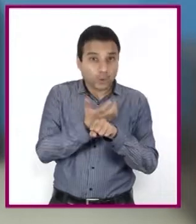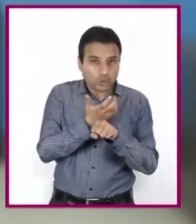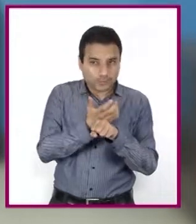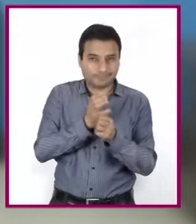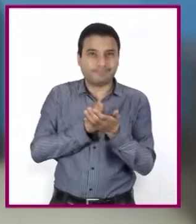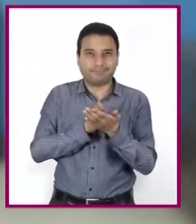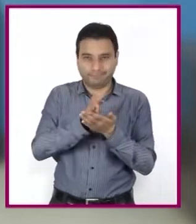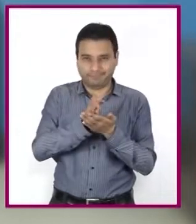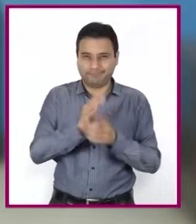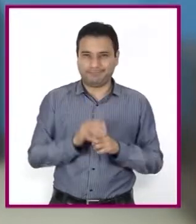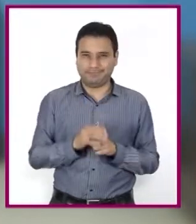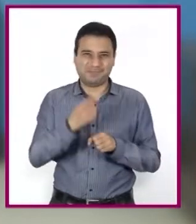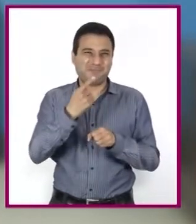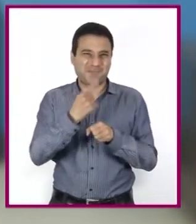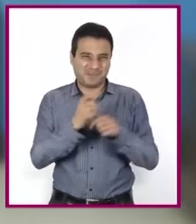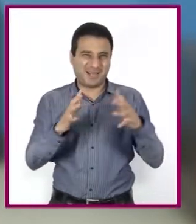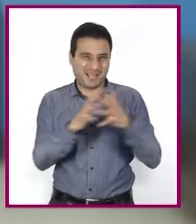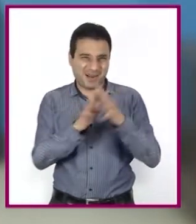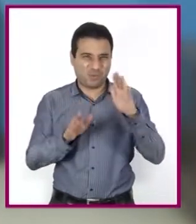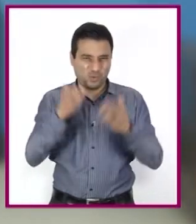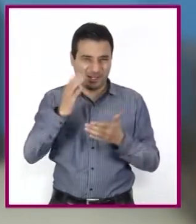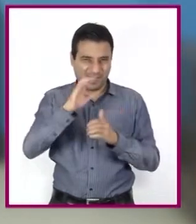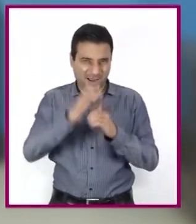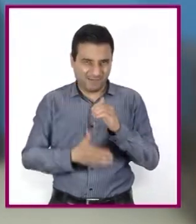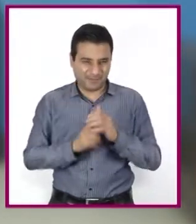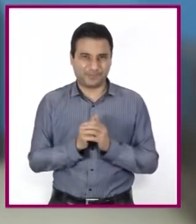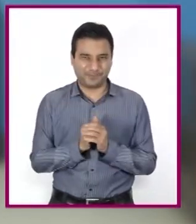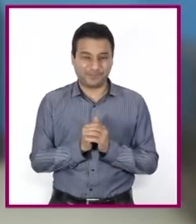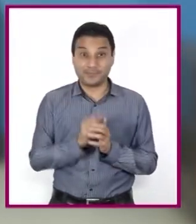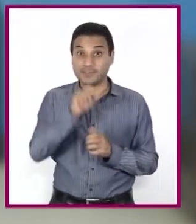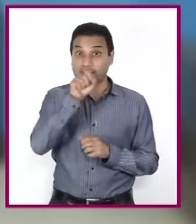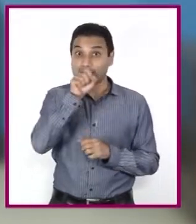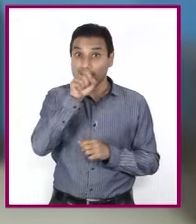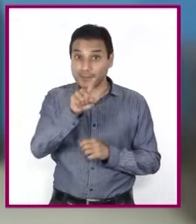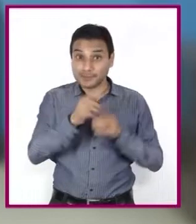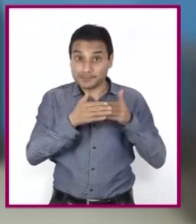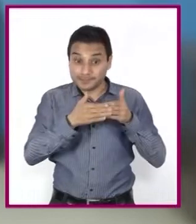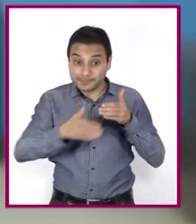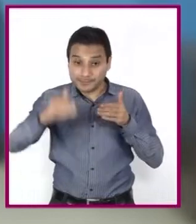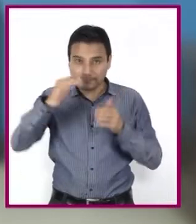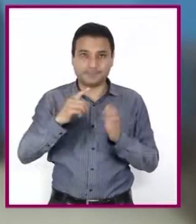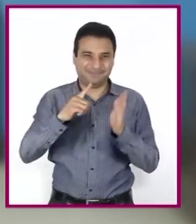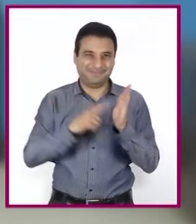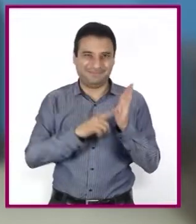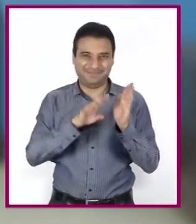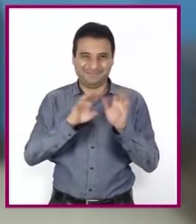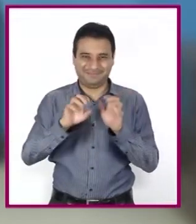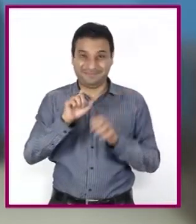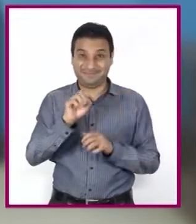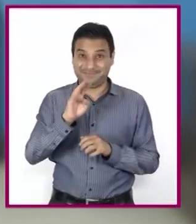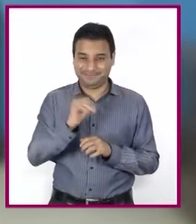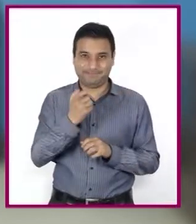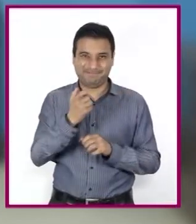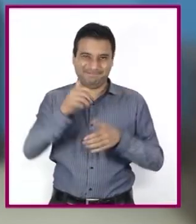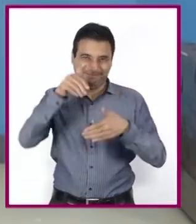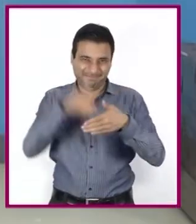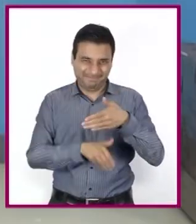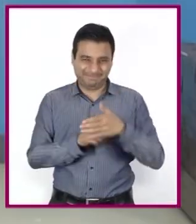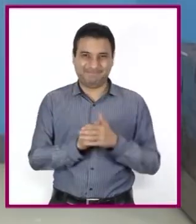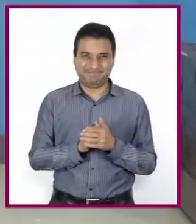de la Primera Guerra Mundial, así como la crisis económica de 1929 y el estado de